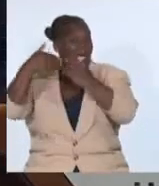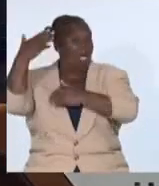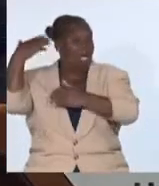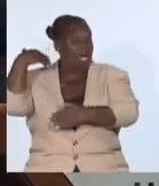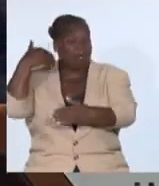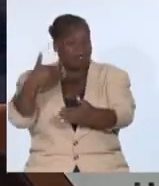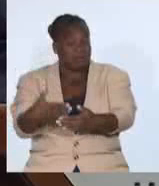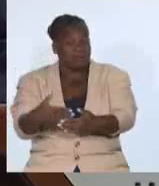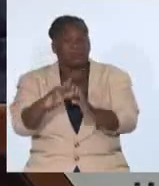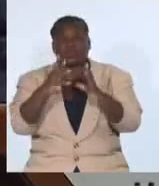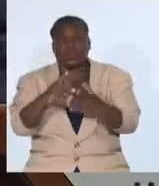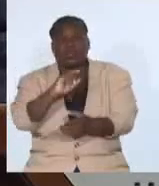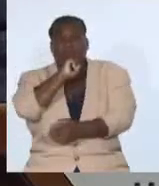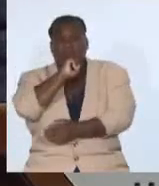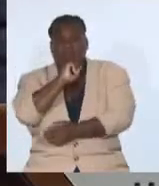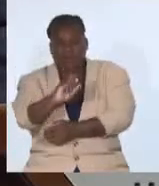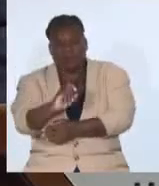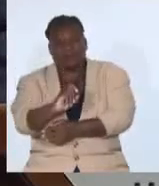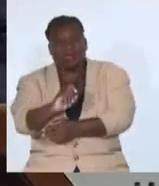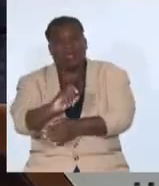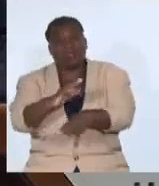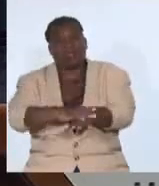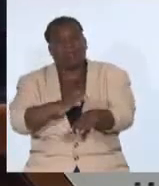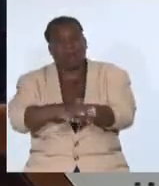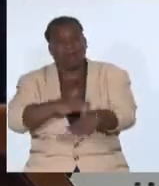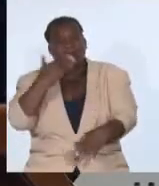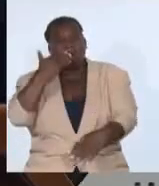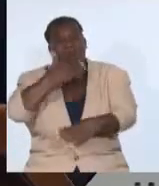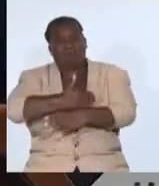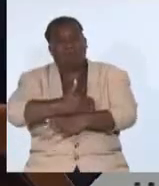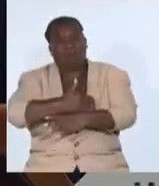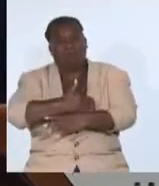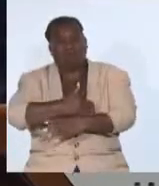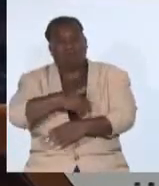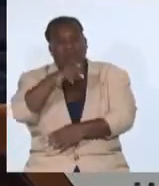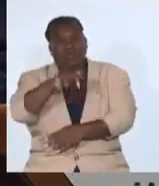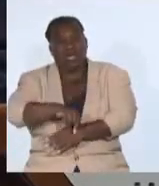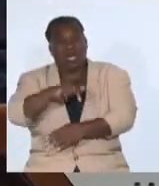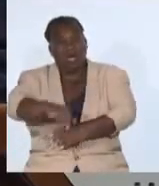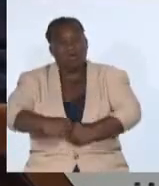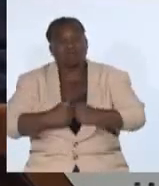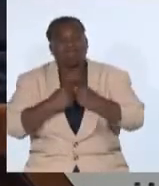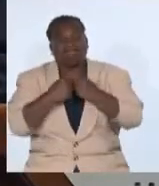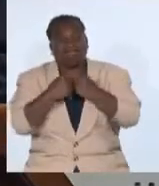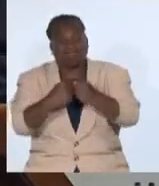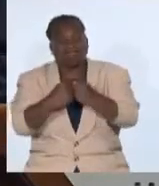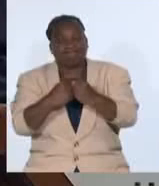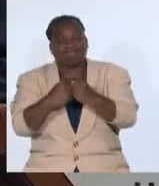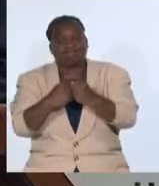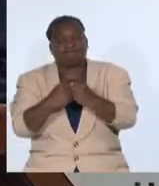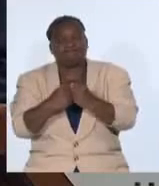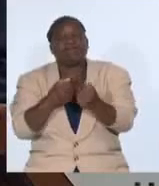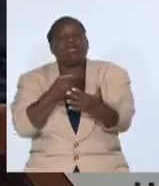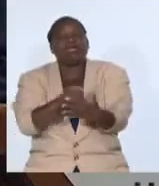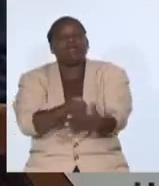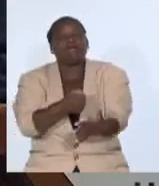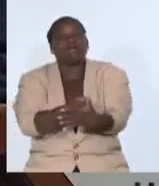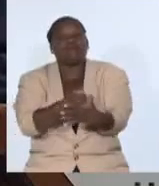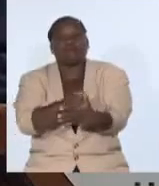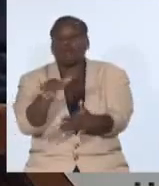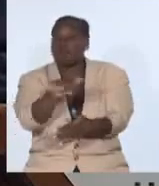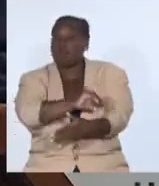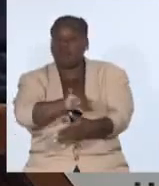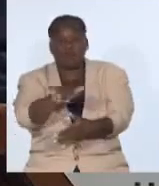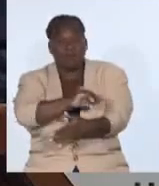todas las dificultades que se derivan de ese cerco ahora reforzado enfrentamos también por